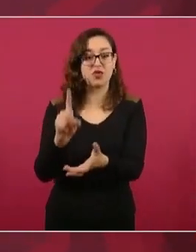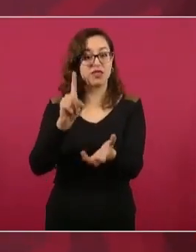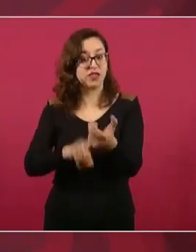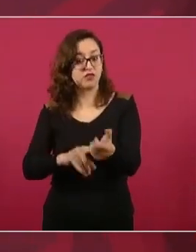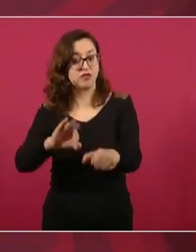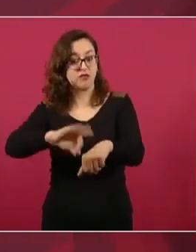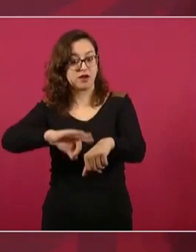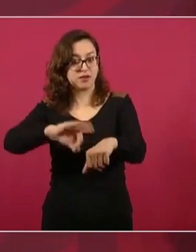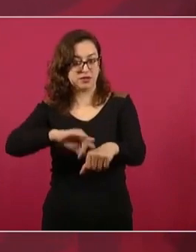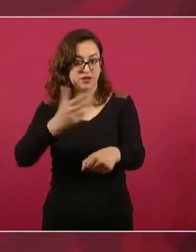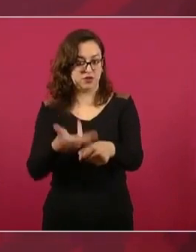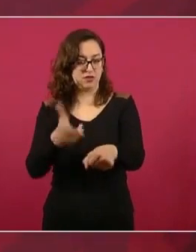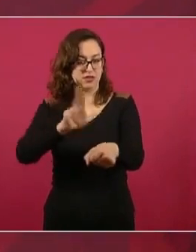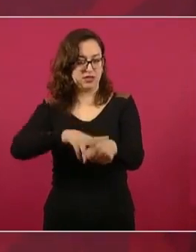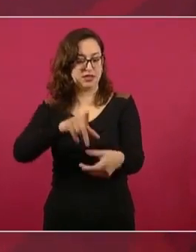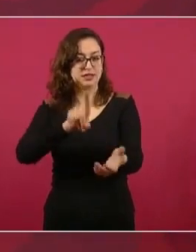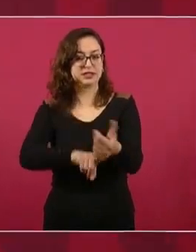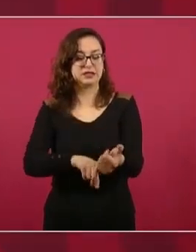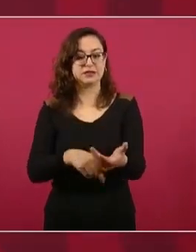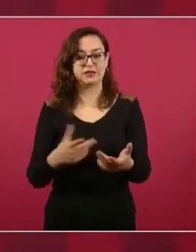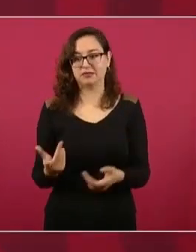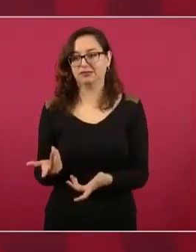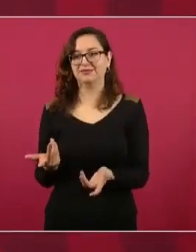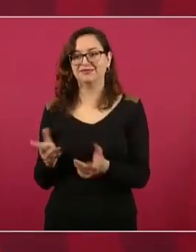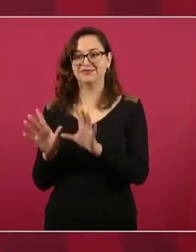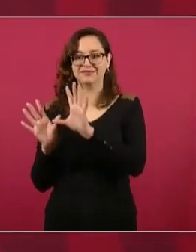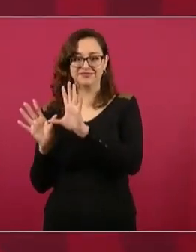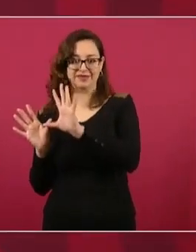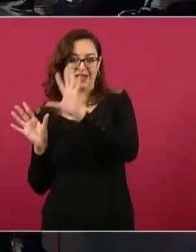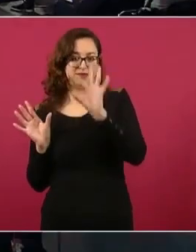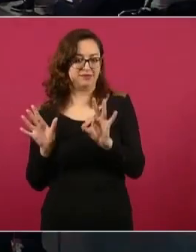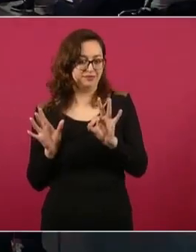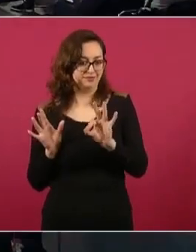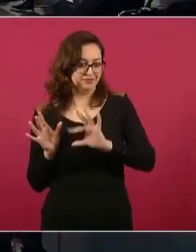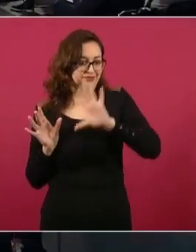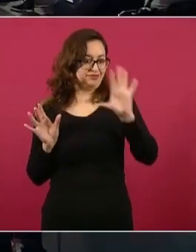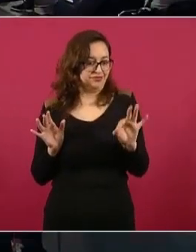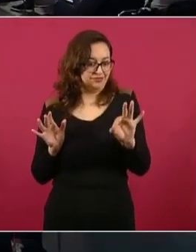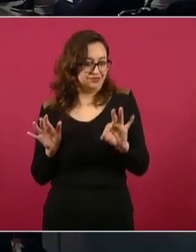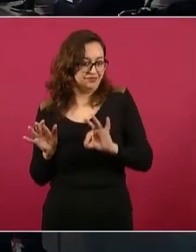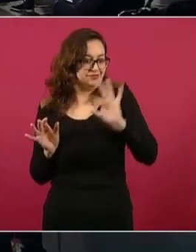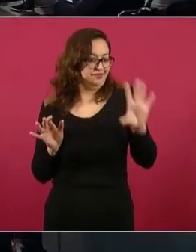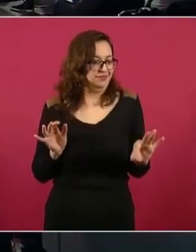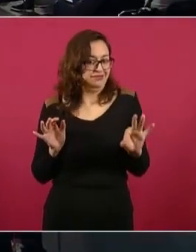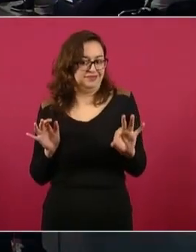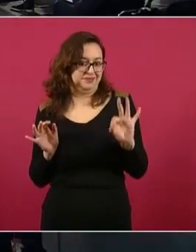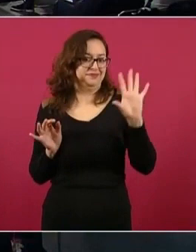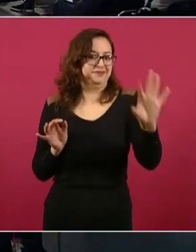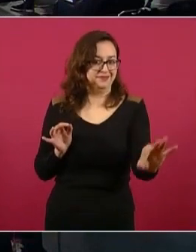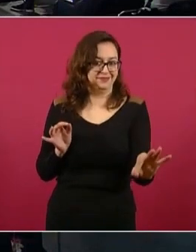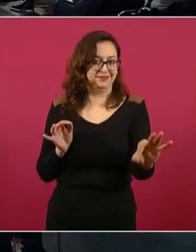para el paciente. A ver, Zoé.